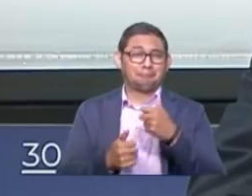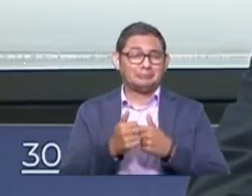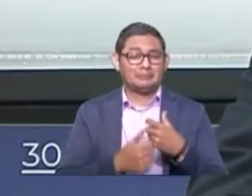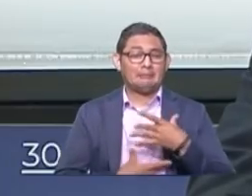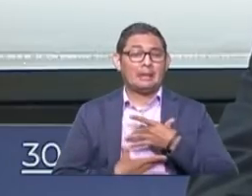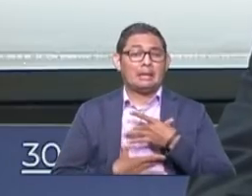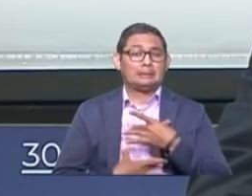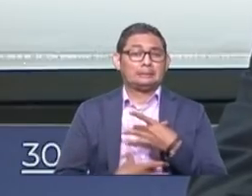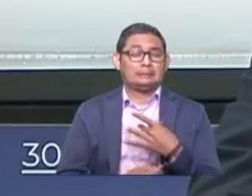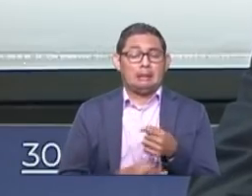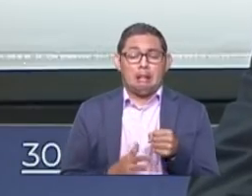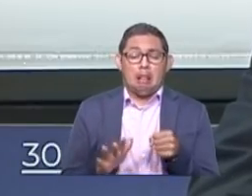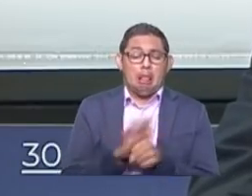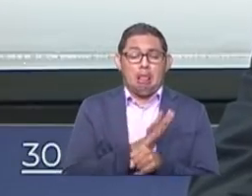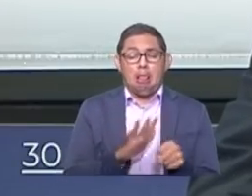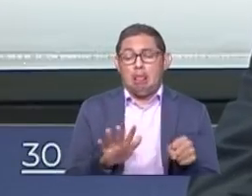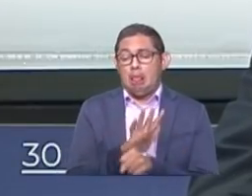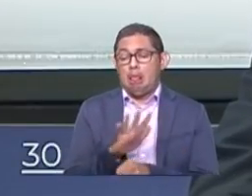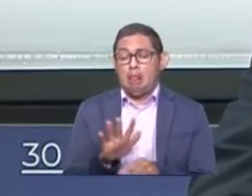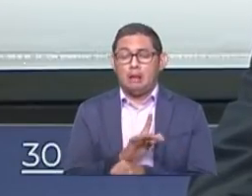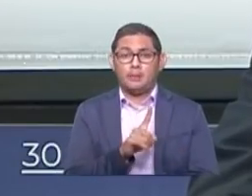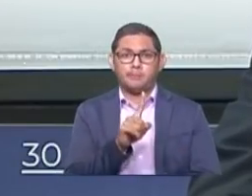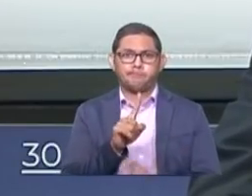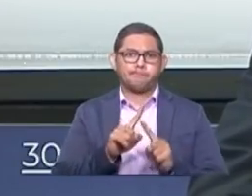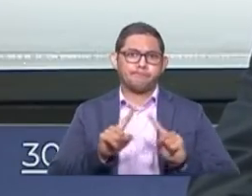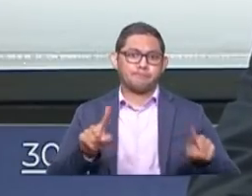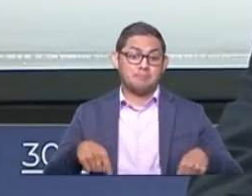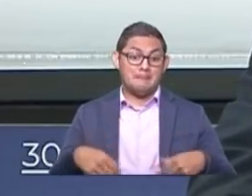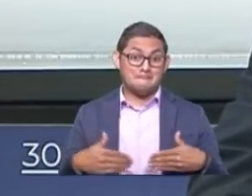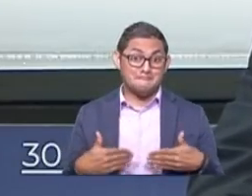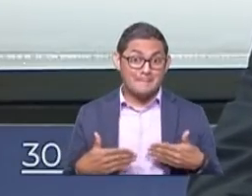sanitarios. Panamá ha logrado como equipo